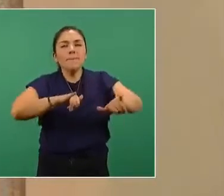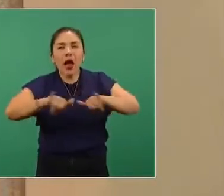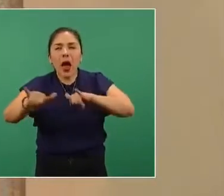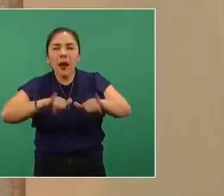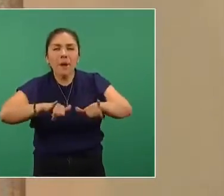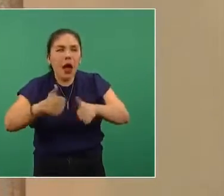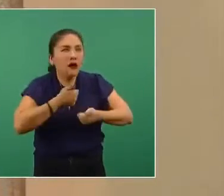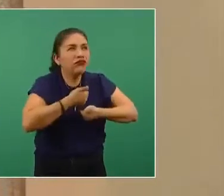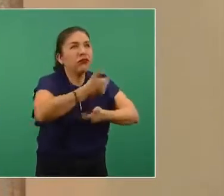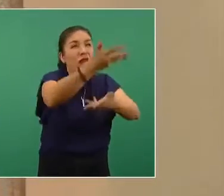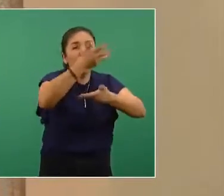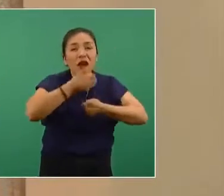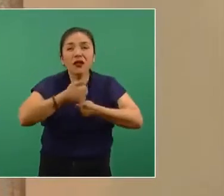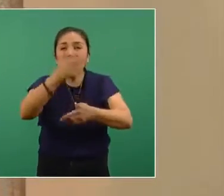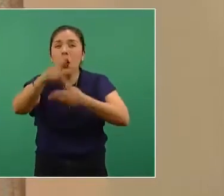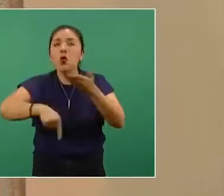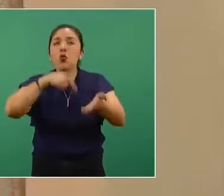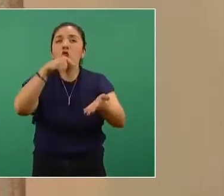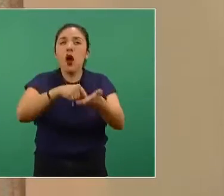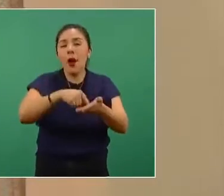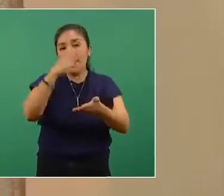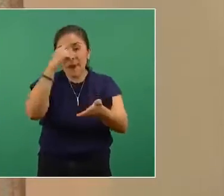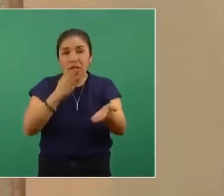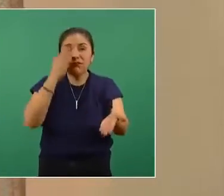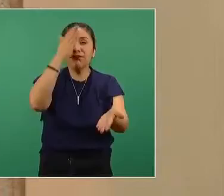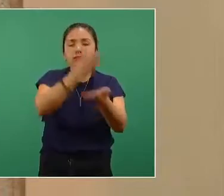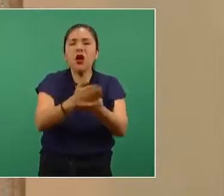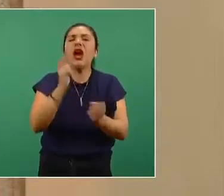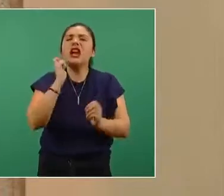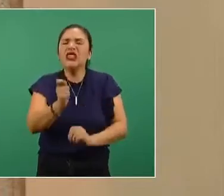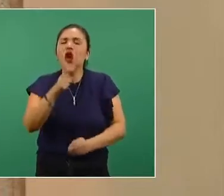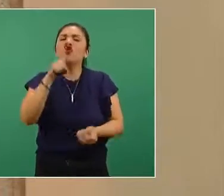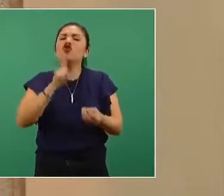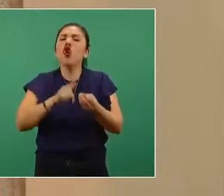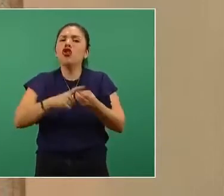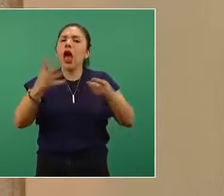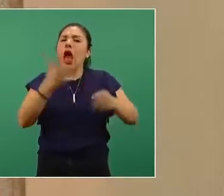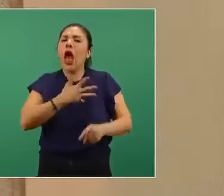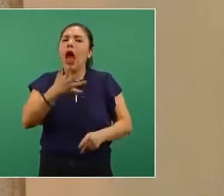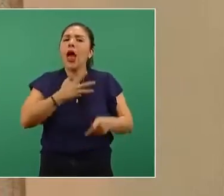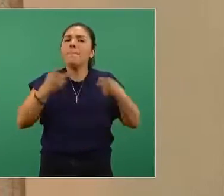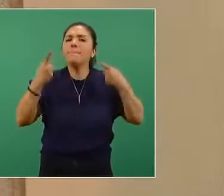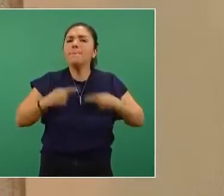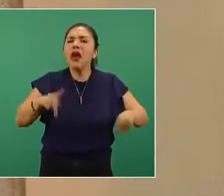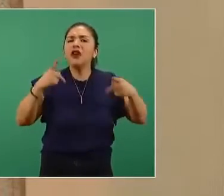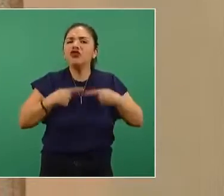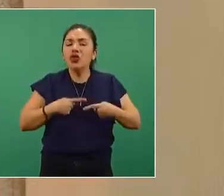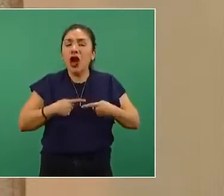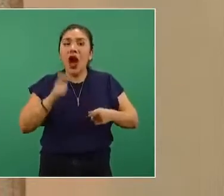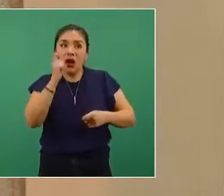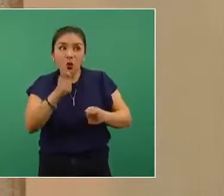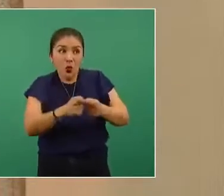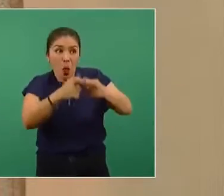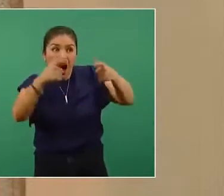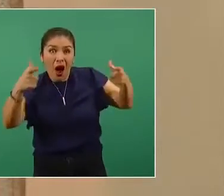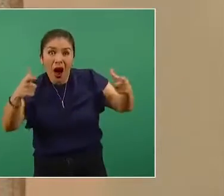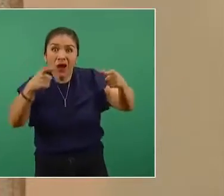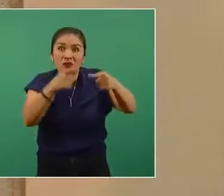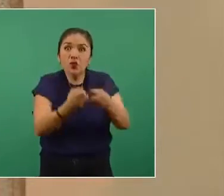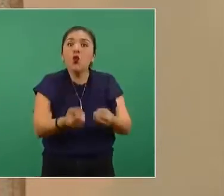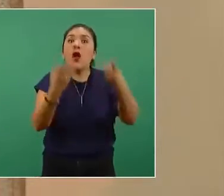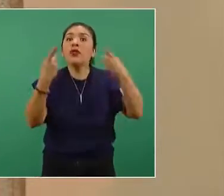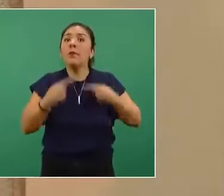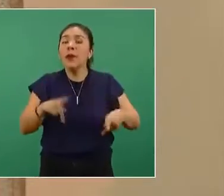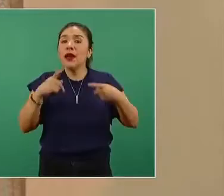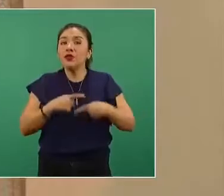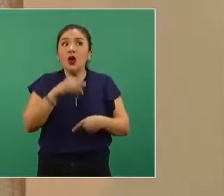demográfica territorial. ¿Qué quiere decir esto? ¿Dónde están las personas? ¿Qué tamaño tienen los poblados que